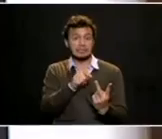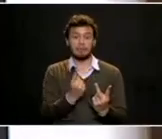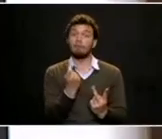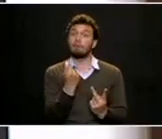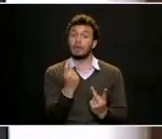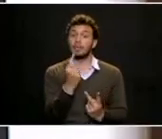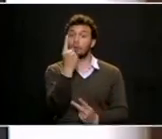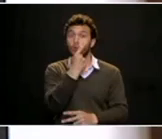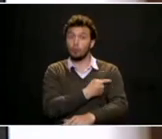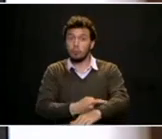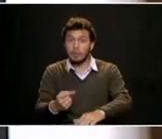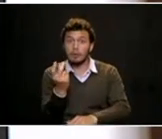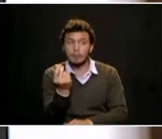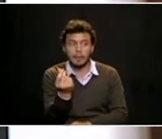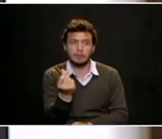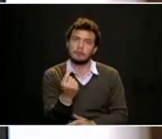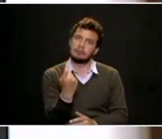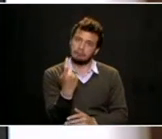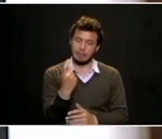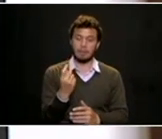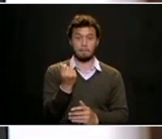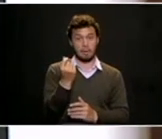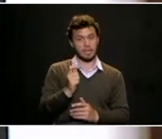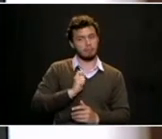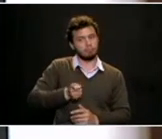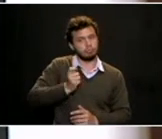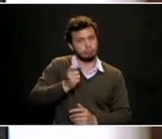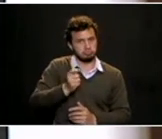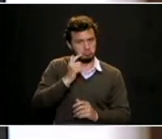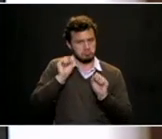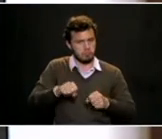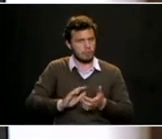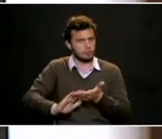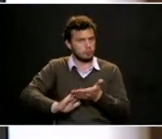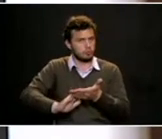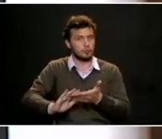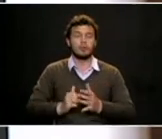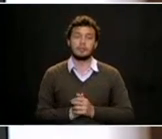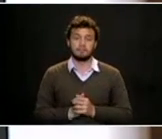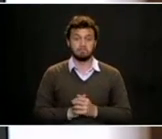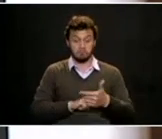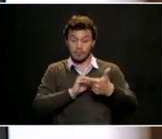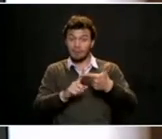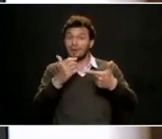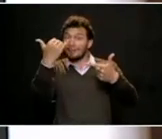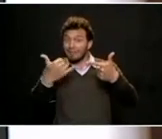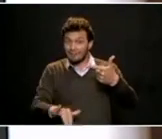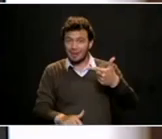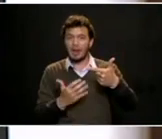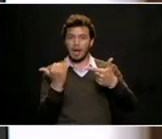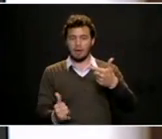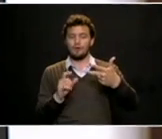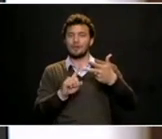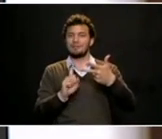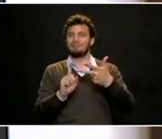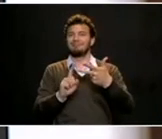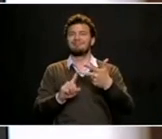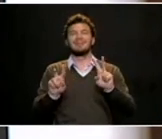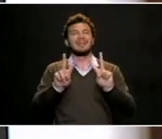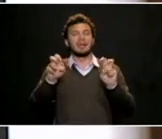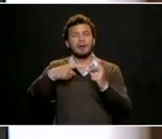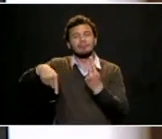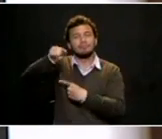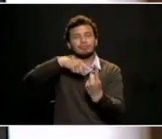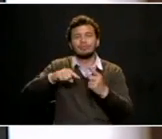problema. Muy bien, de esta forma terminamos la ronda de salud y vamos ahora a tener la ronda de turismo y en esta oportunidad